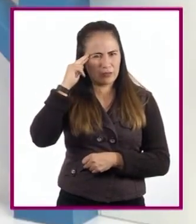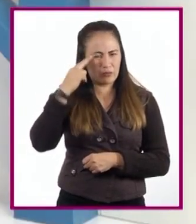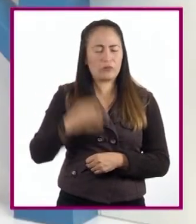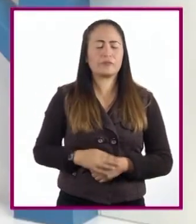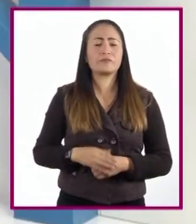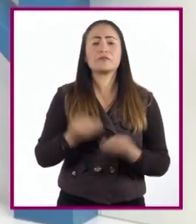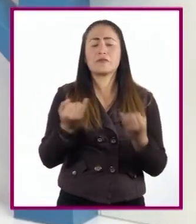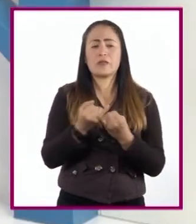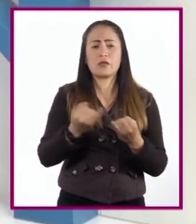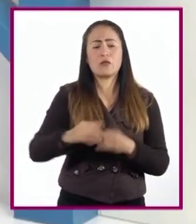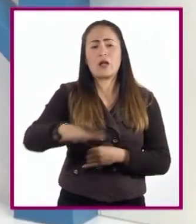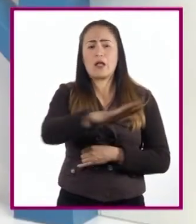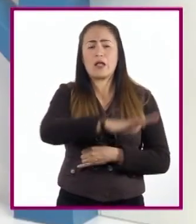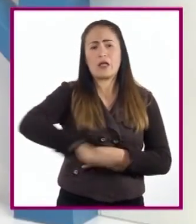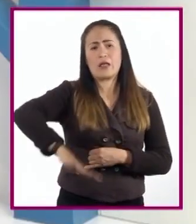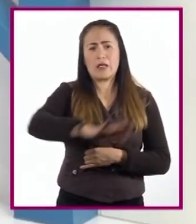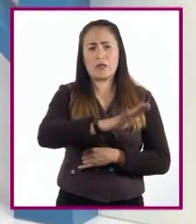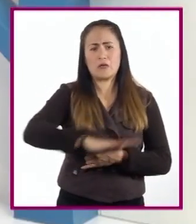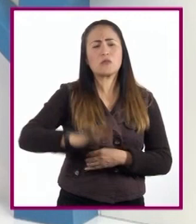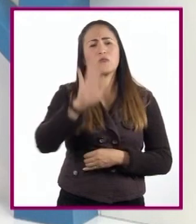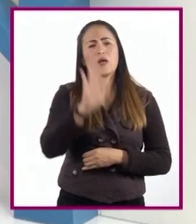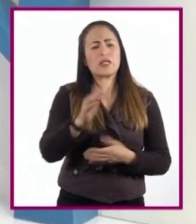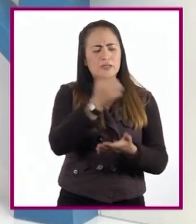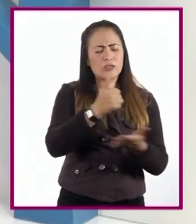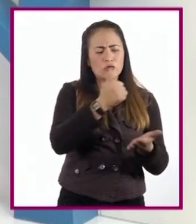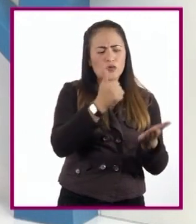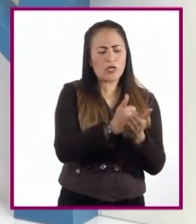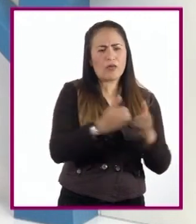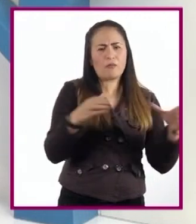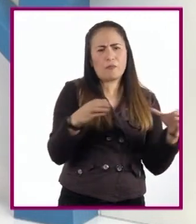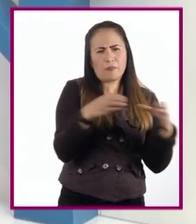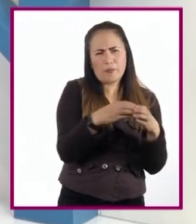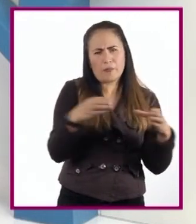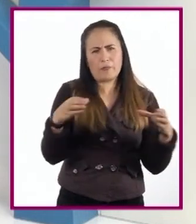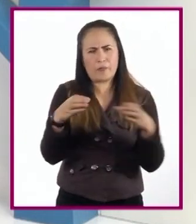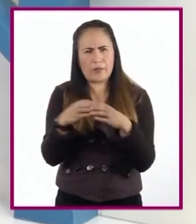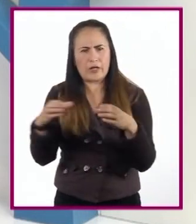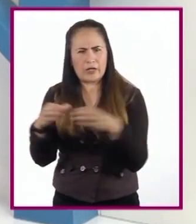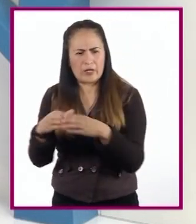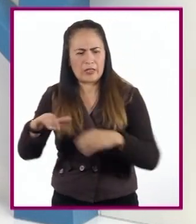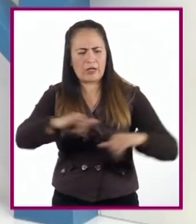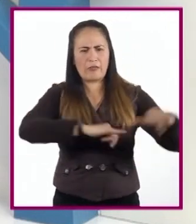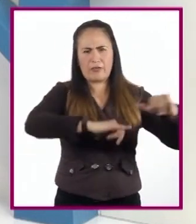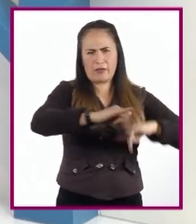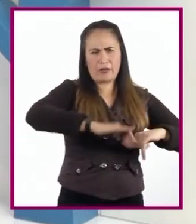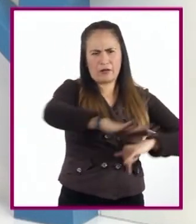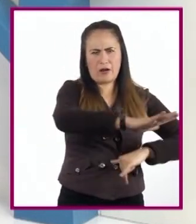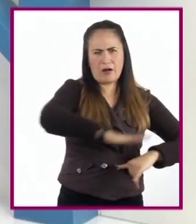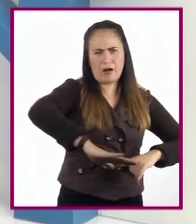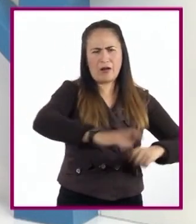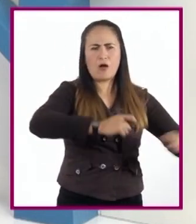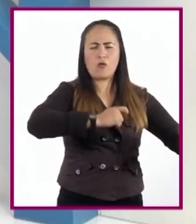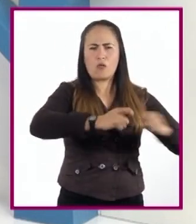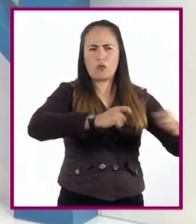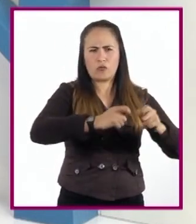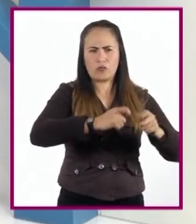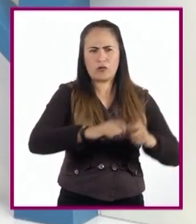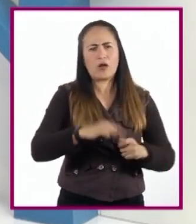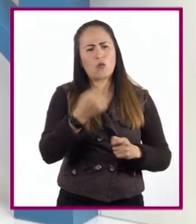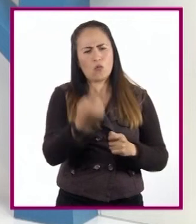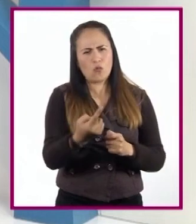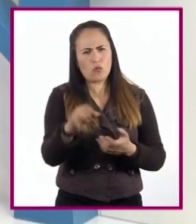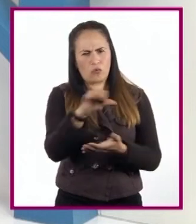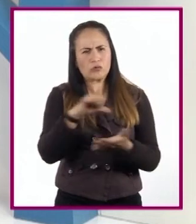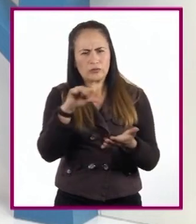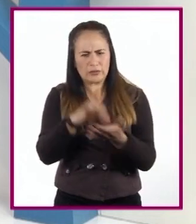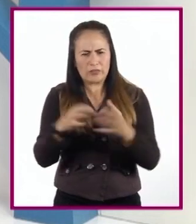tamaño, los Altepetl eran como ciudades-estado, es decir, controlaban un territorio no muy grande, alrededor de uno o más centros